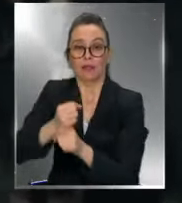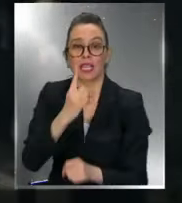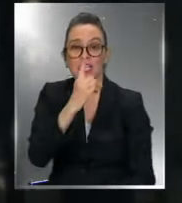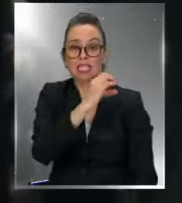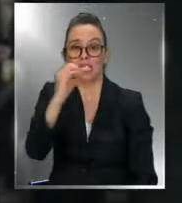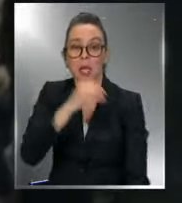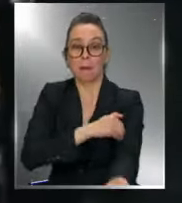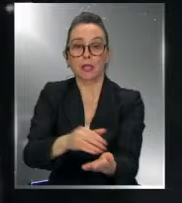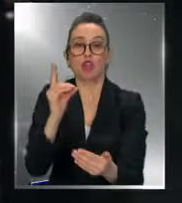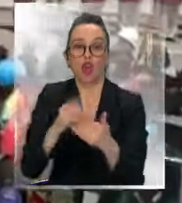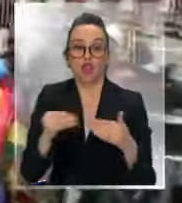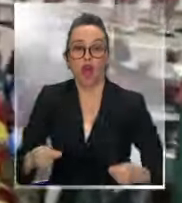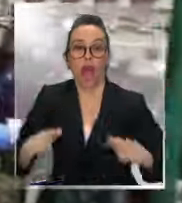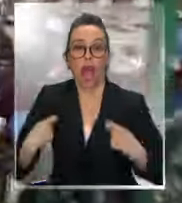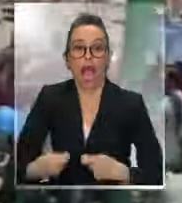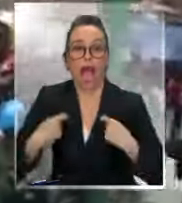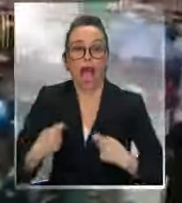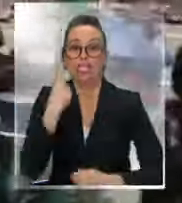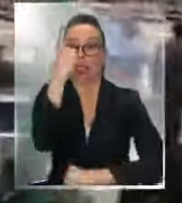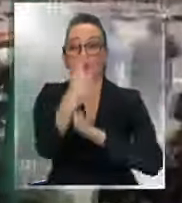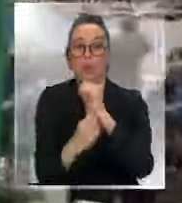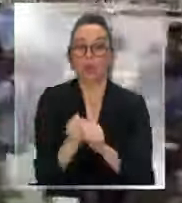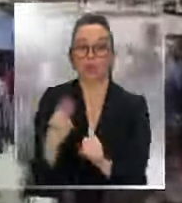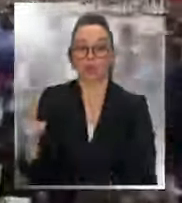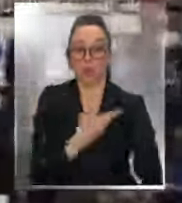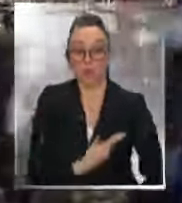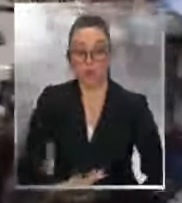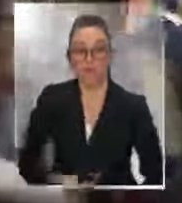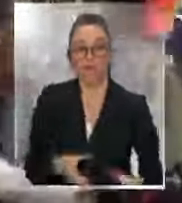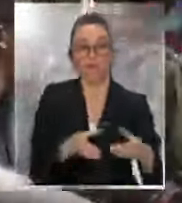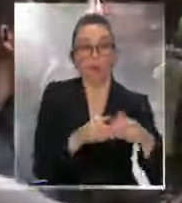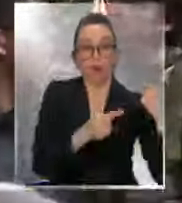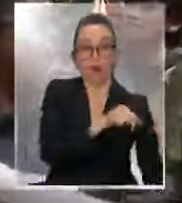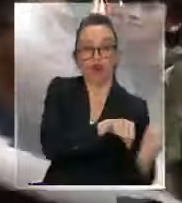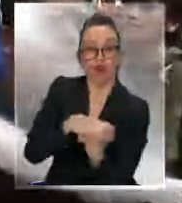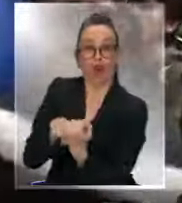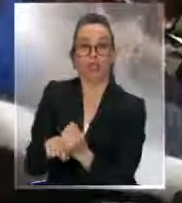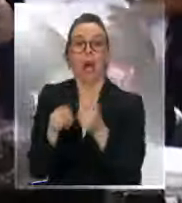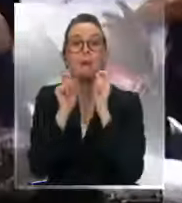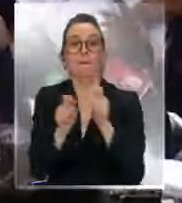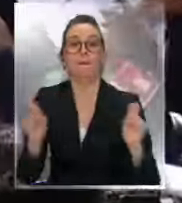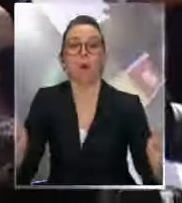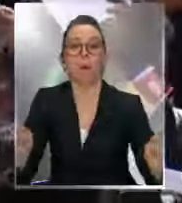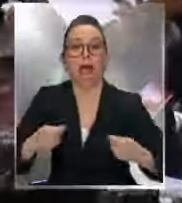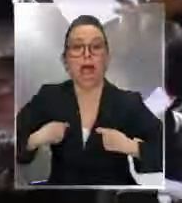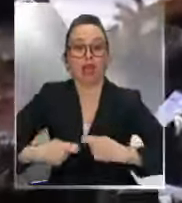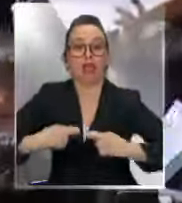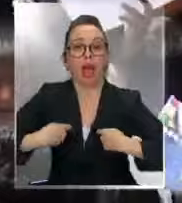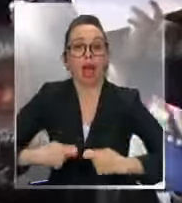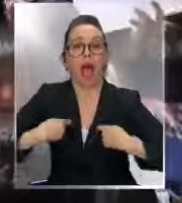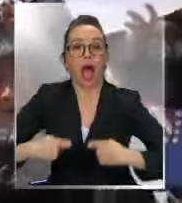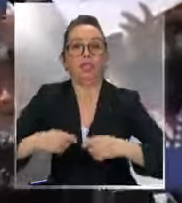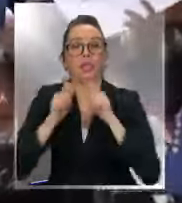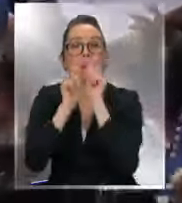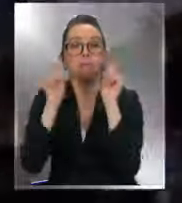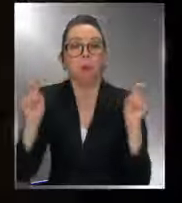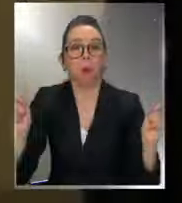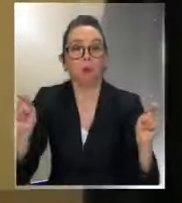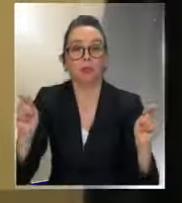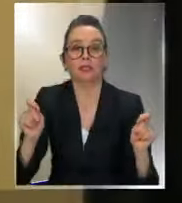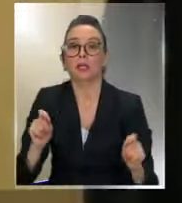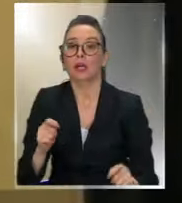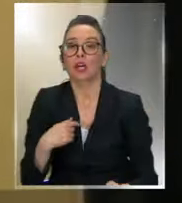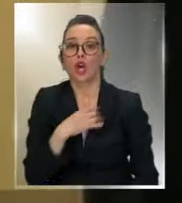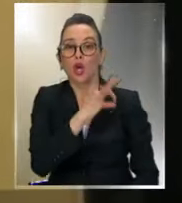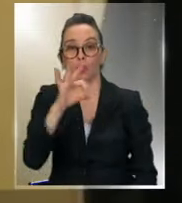al año destinaría su gobierno, según la oposición de ese país, a propaganda y publicidad. Bolivia nunca ha claudicado